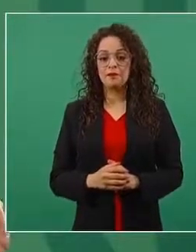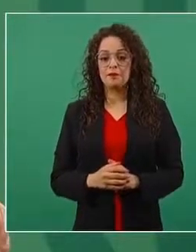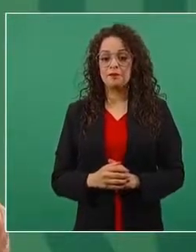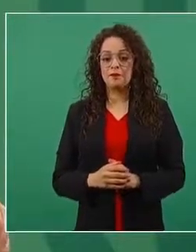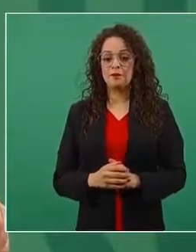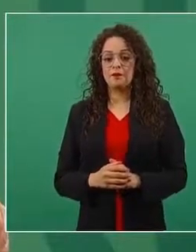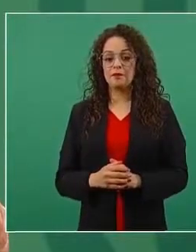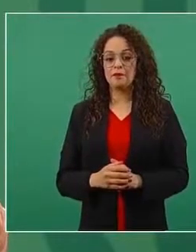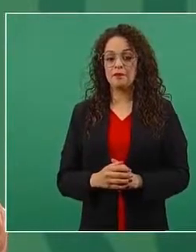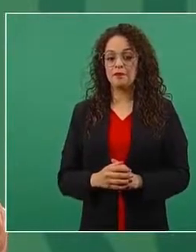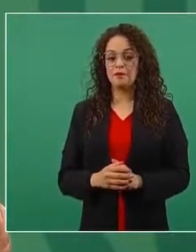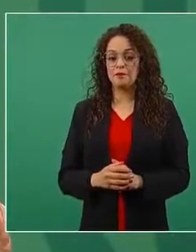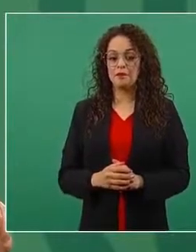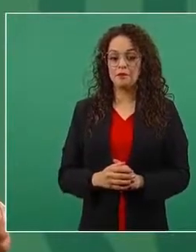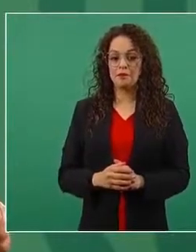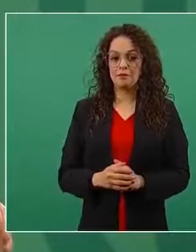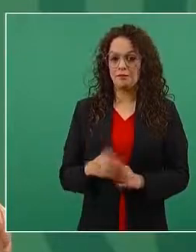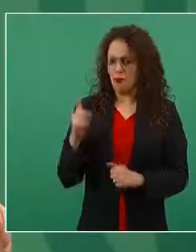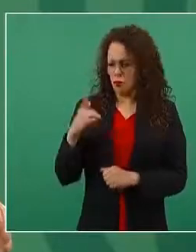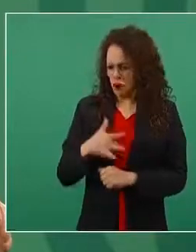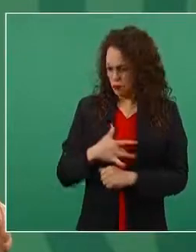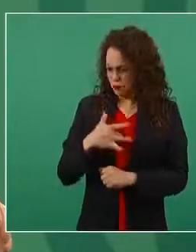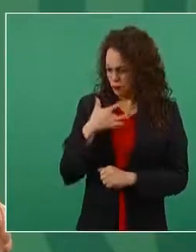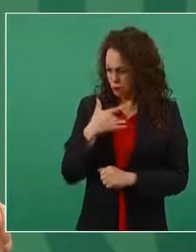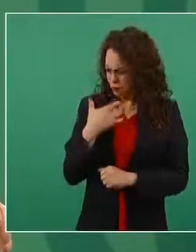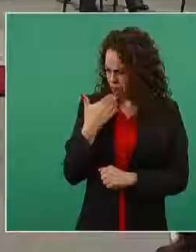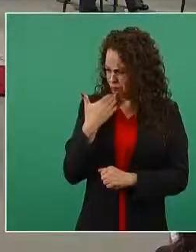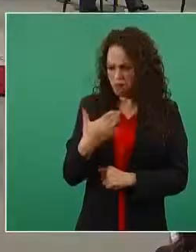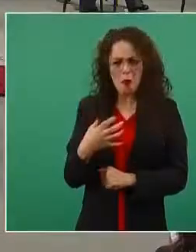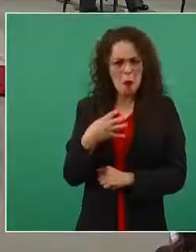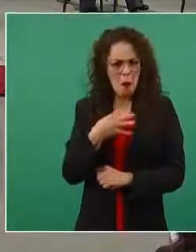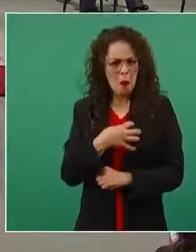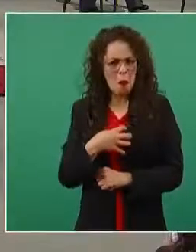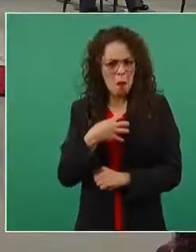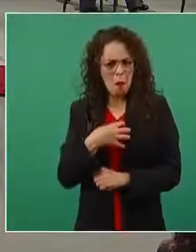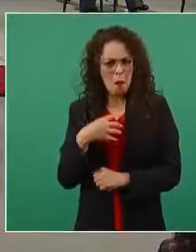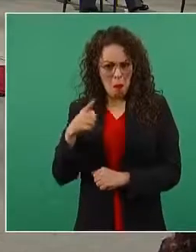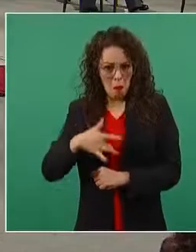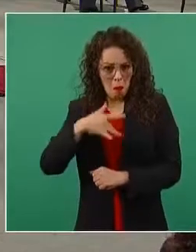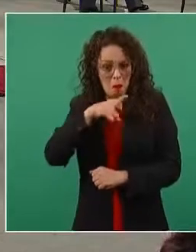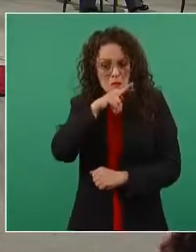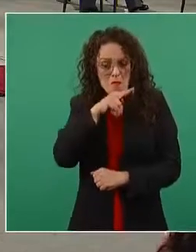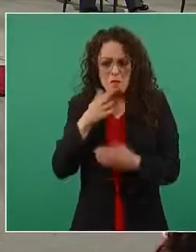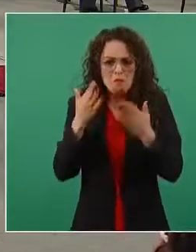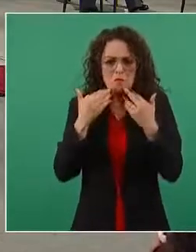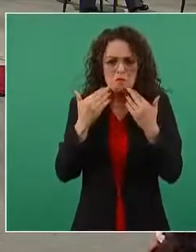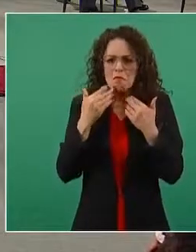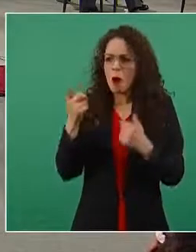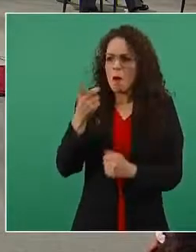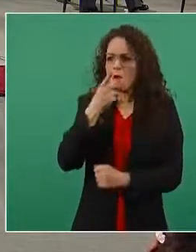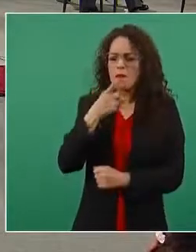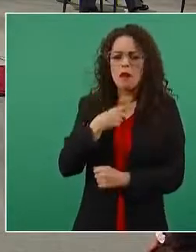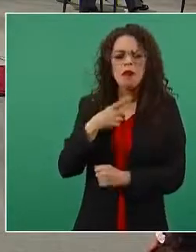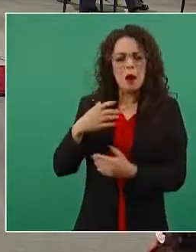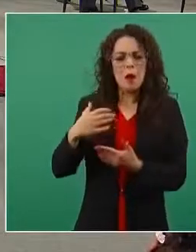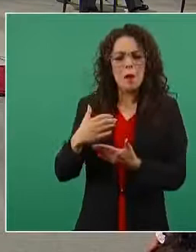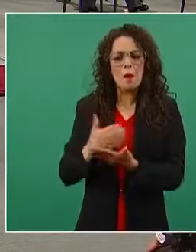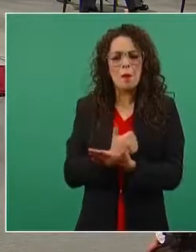pero con satisfacción, ¿no? Sin mortificarse. Dice, va a ganar